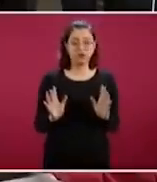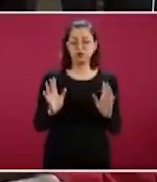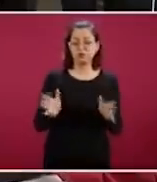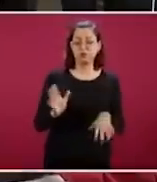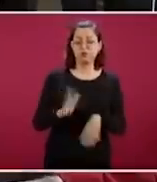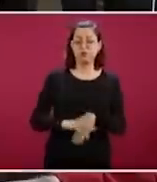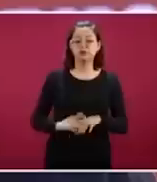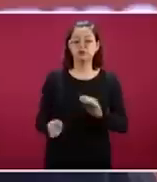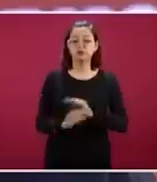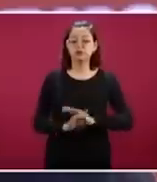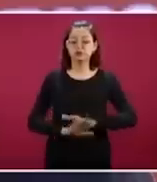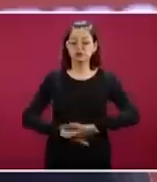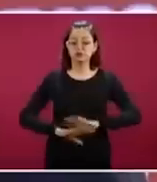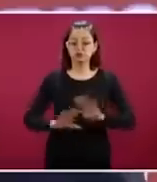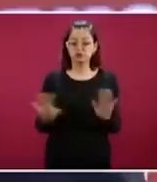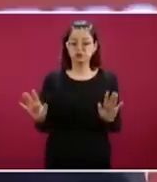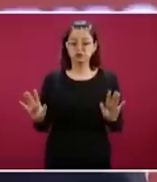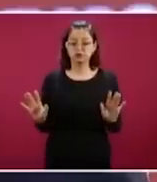que